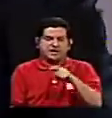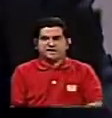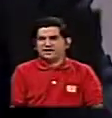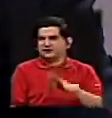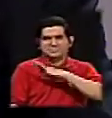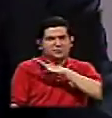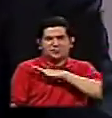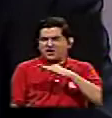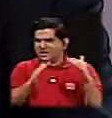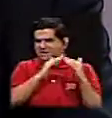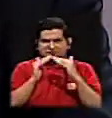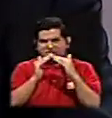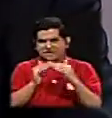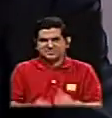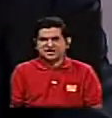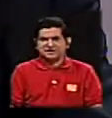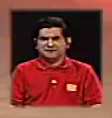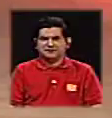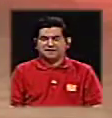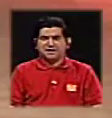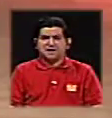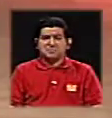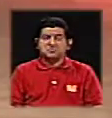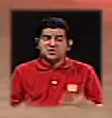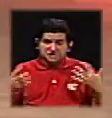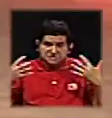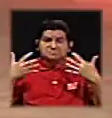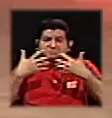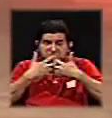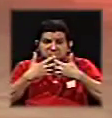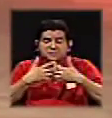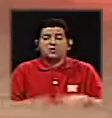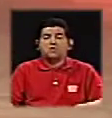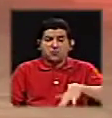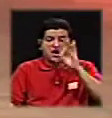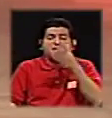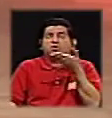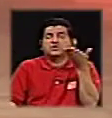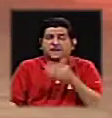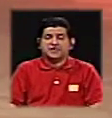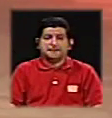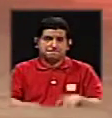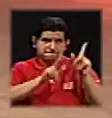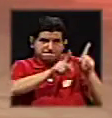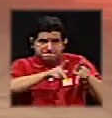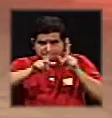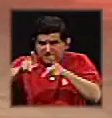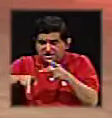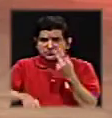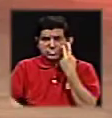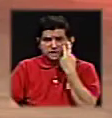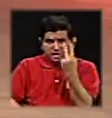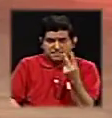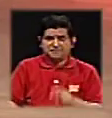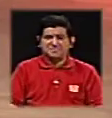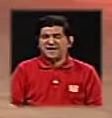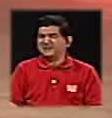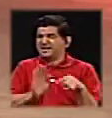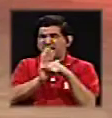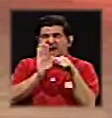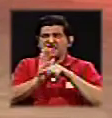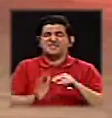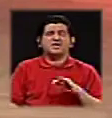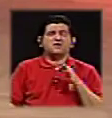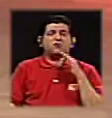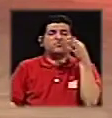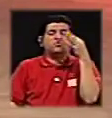desfavorables para la población. Pues es consecuente con nuestro hallazgo de que la gente ve de forma pesimista el